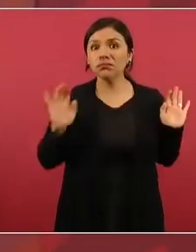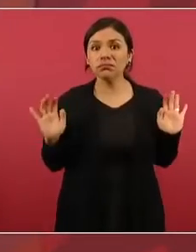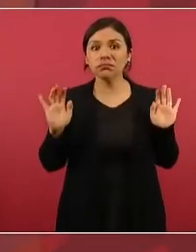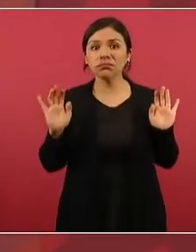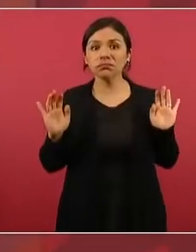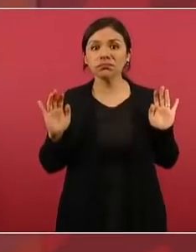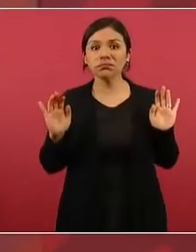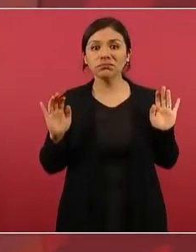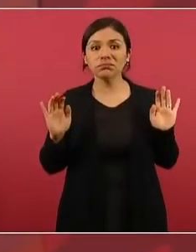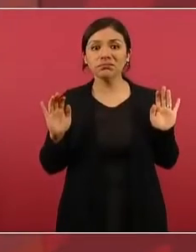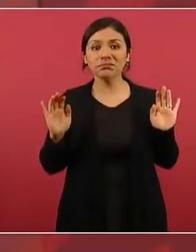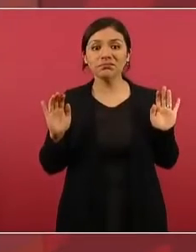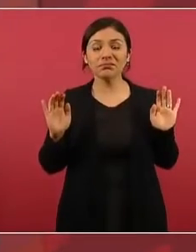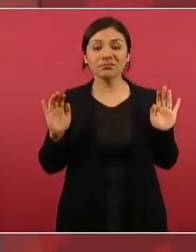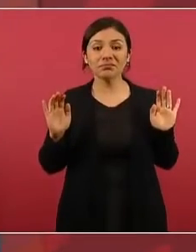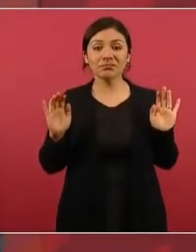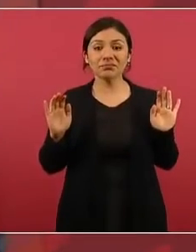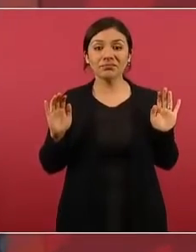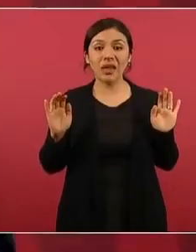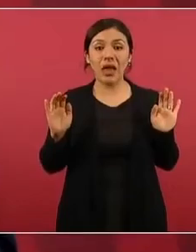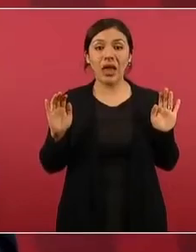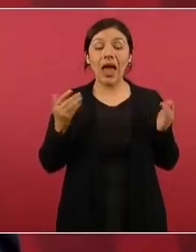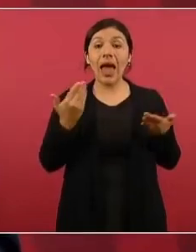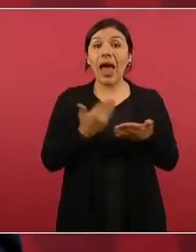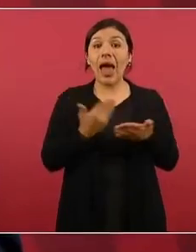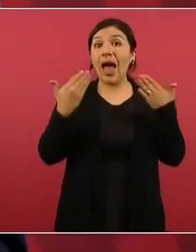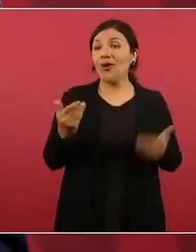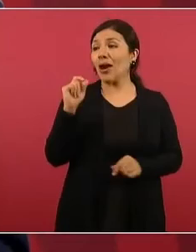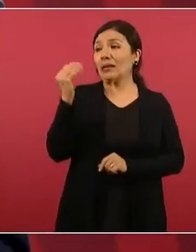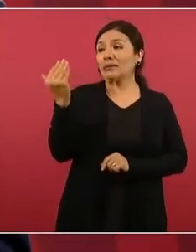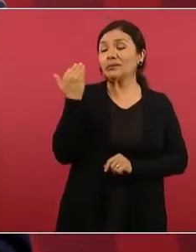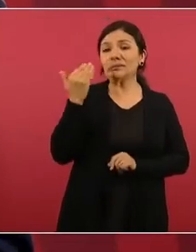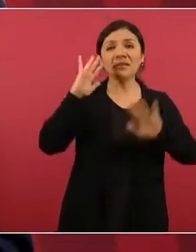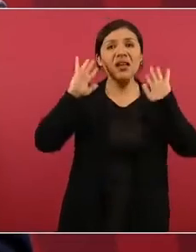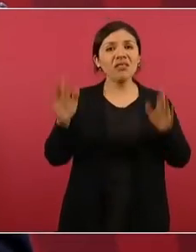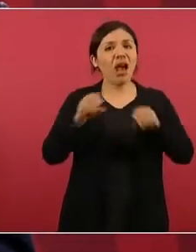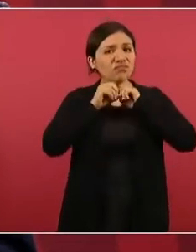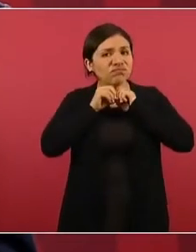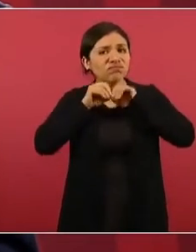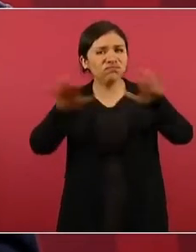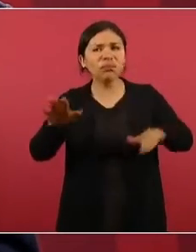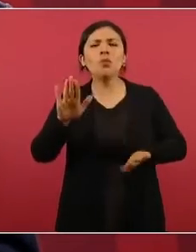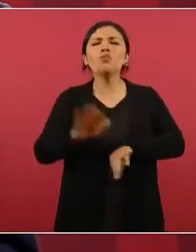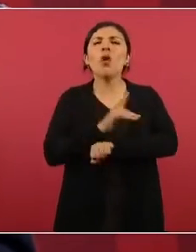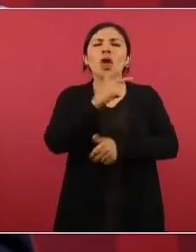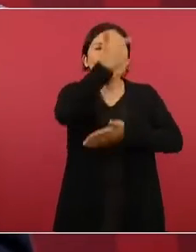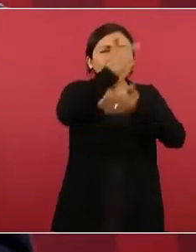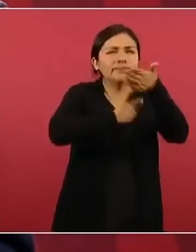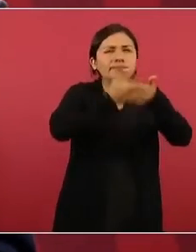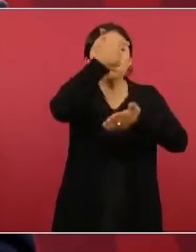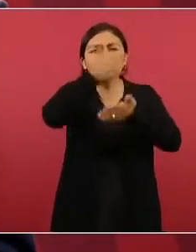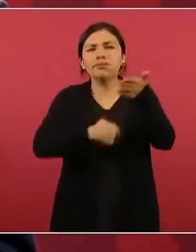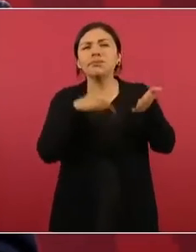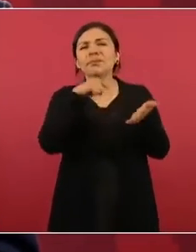Y ahora se acaba de dar a conocer, porque hubo un error en el censo que